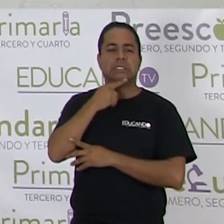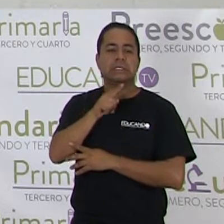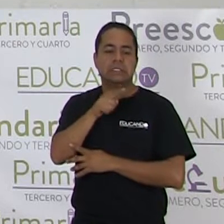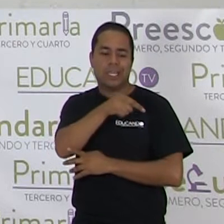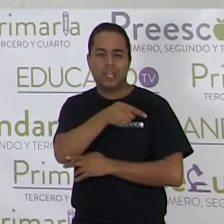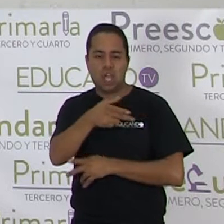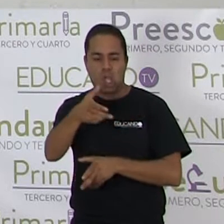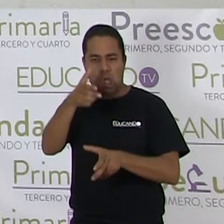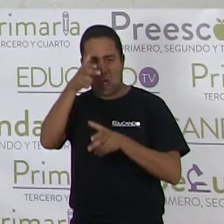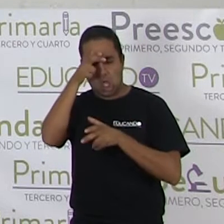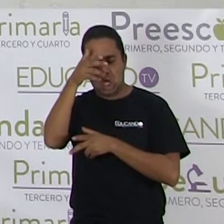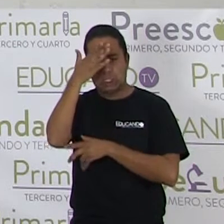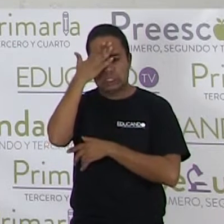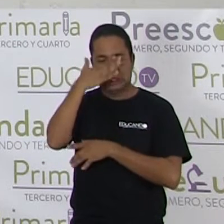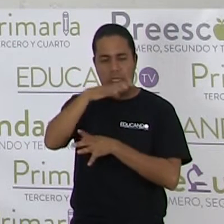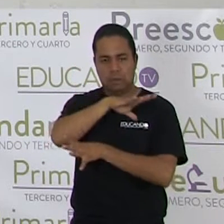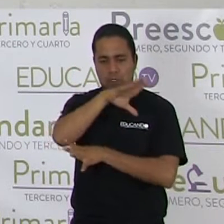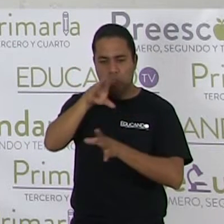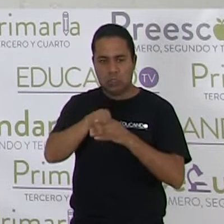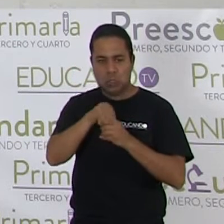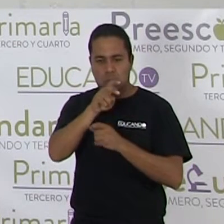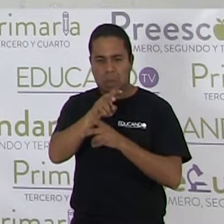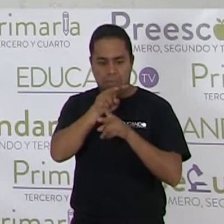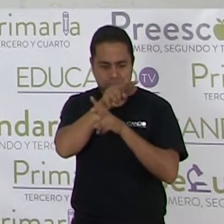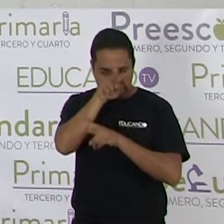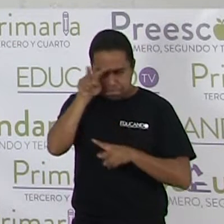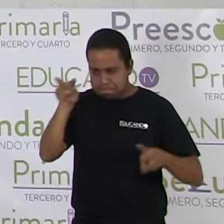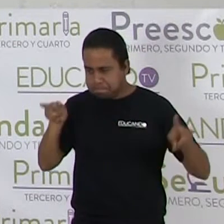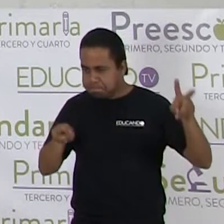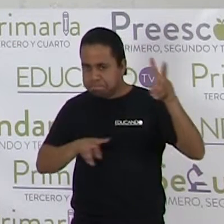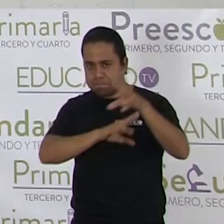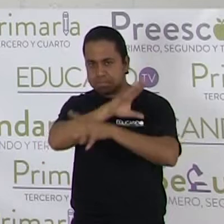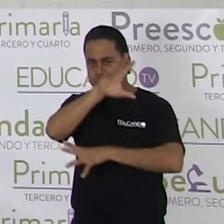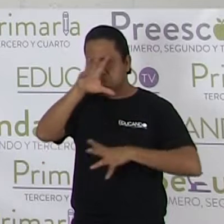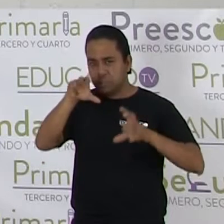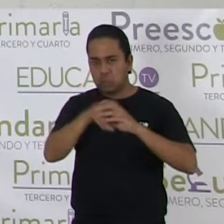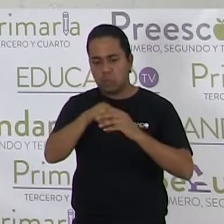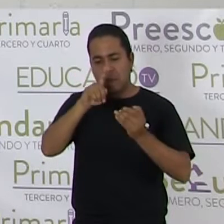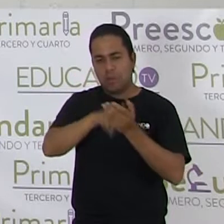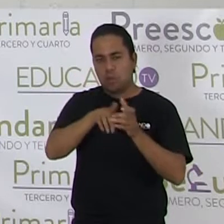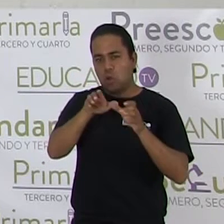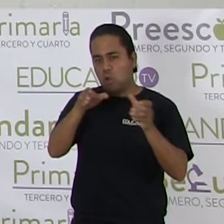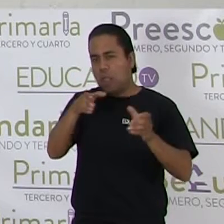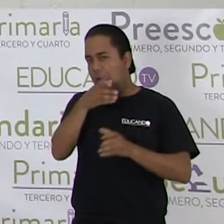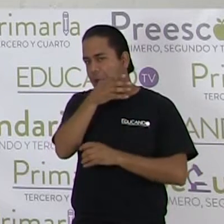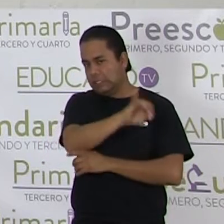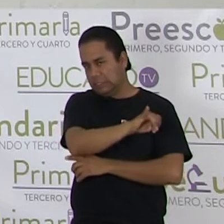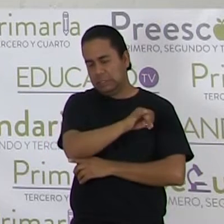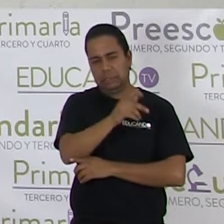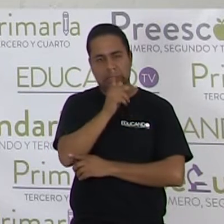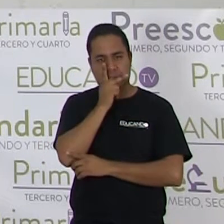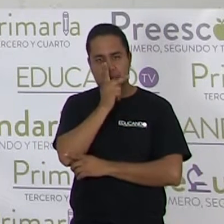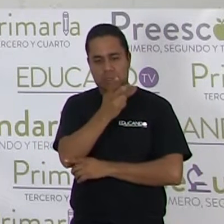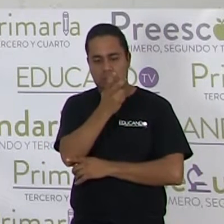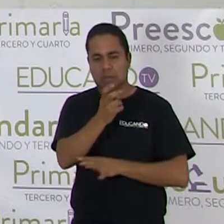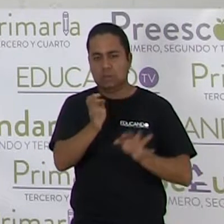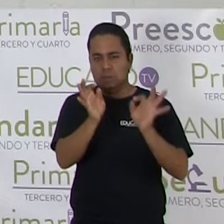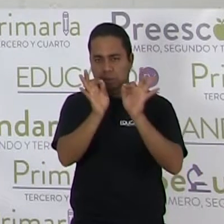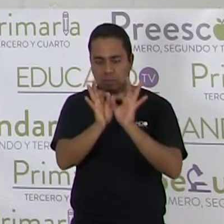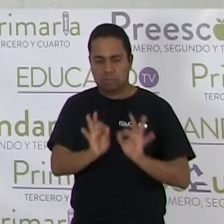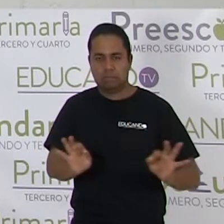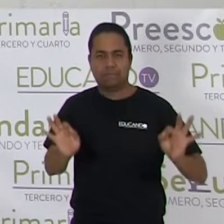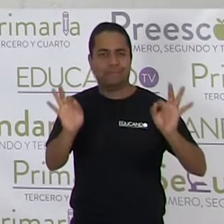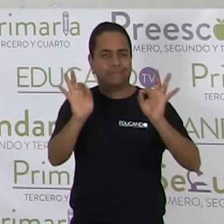saben y todo lo ven en un cuento, ¿sale? Esta parte es muy